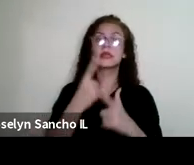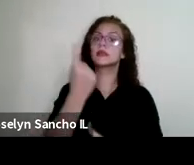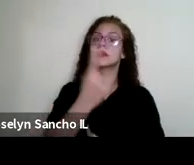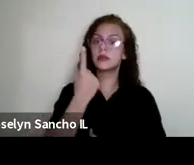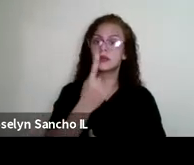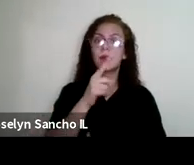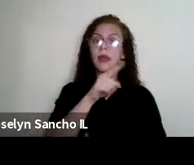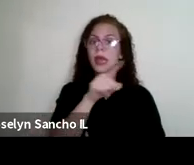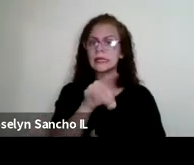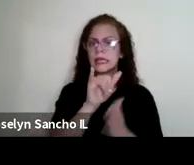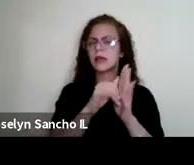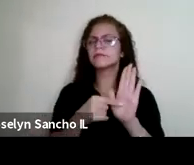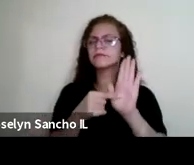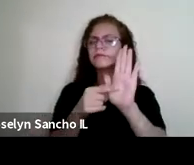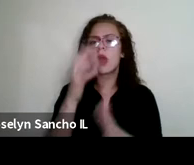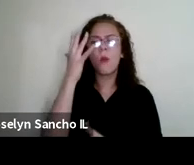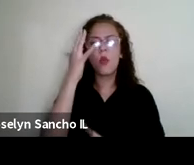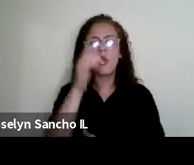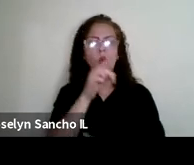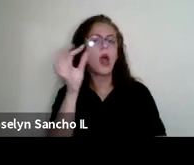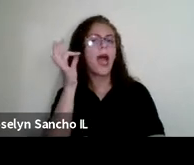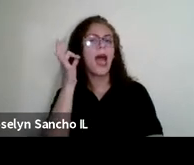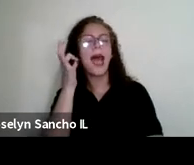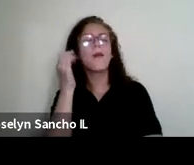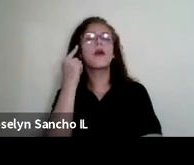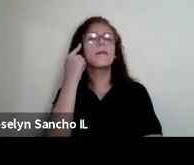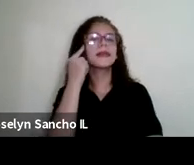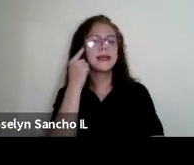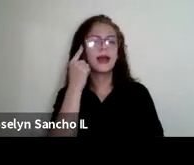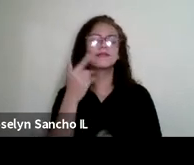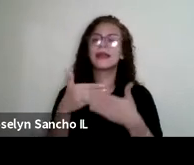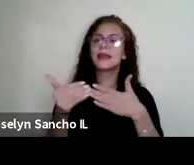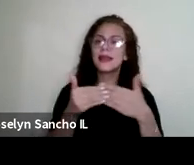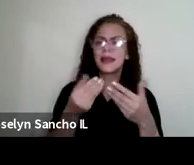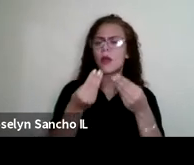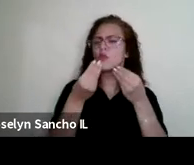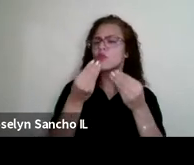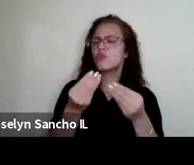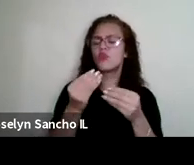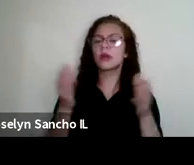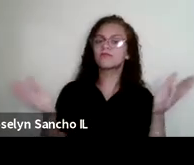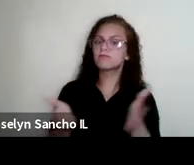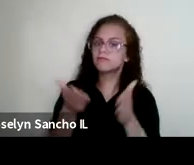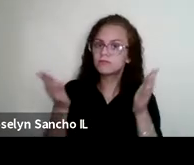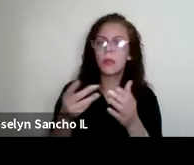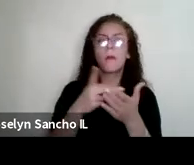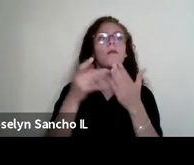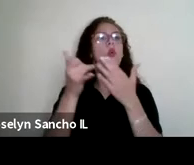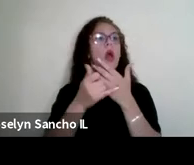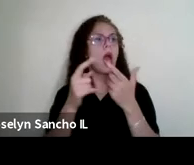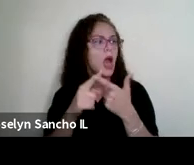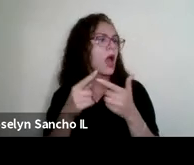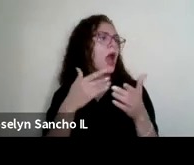esta preocupación a las chicas, a pesar de muchos estímulos, a pesar de programas, a pesar